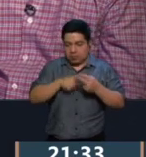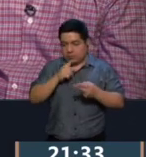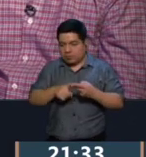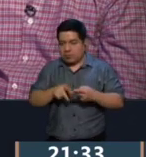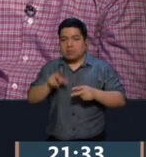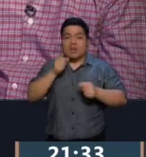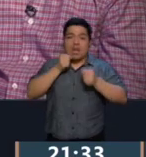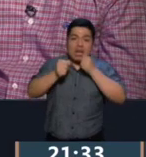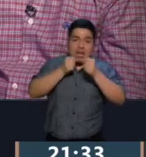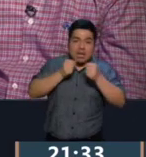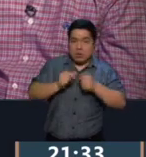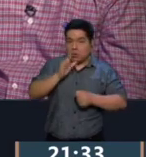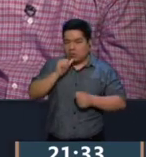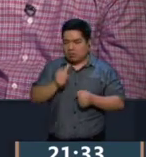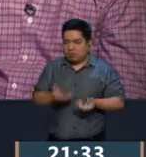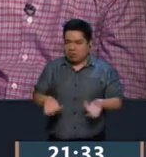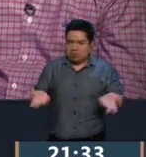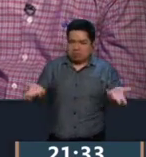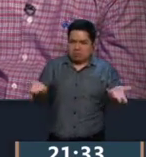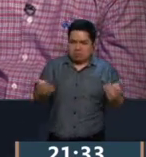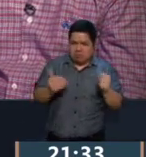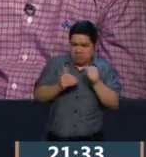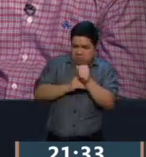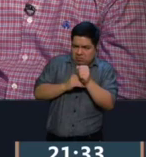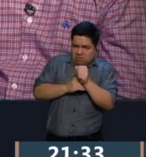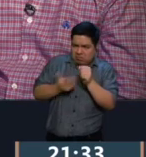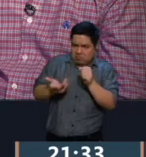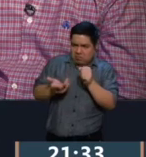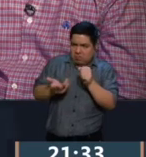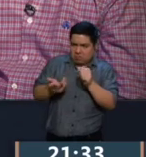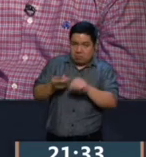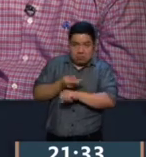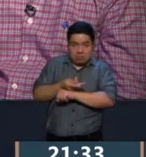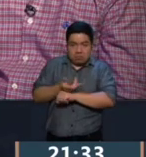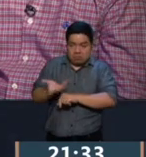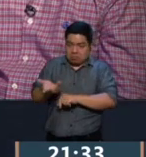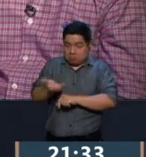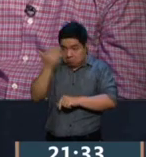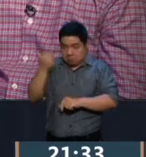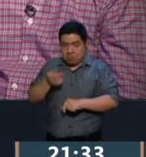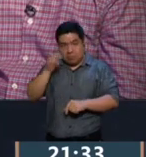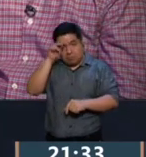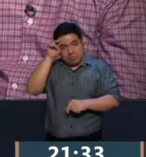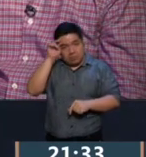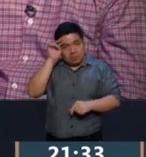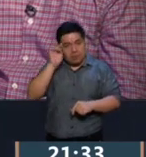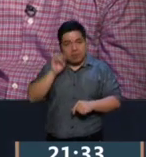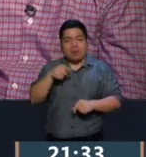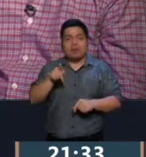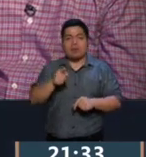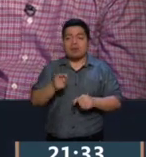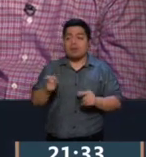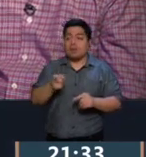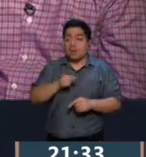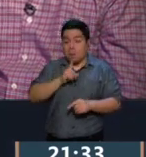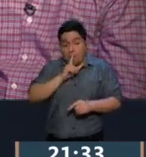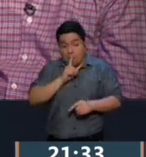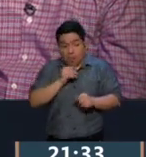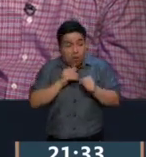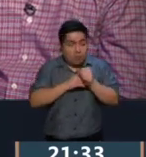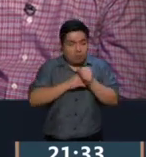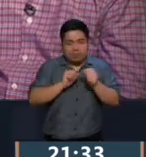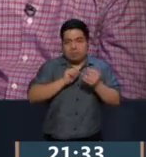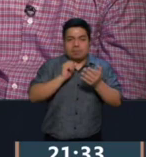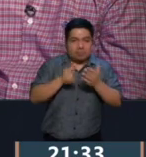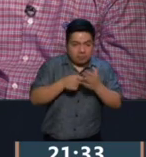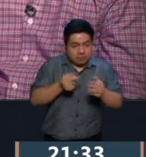medios de comunicación. Oigan, pues es un secreto de Estado, ¿de qué estamos hablando? Cuando el que nada debe, nada teme, si tú llegas a